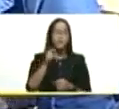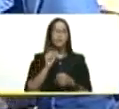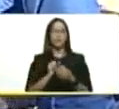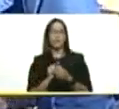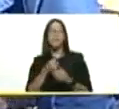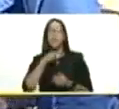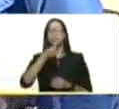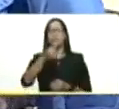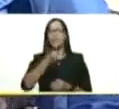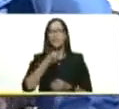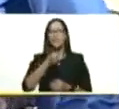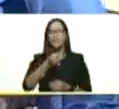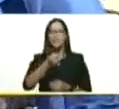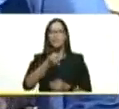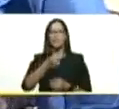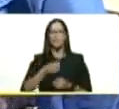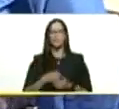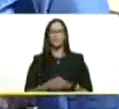entrevisté.